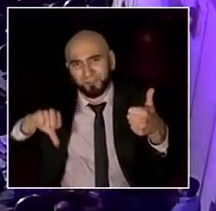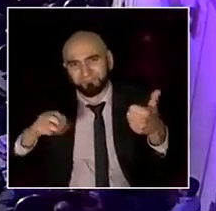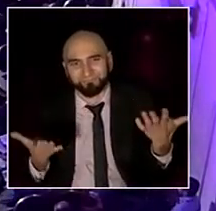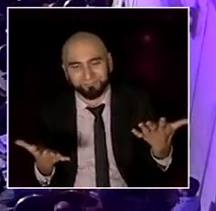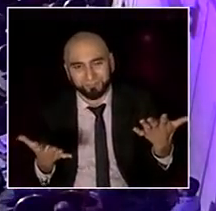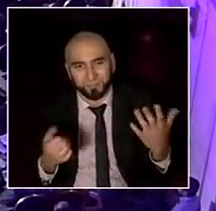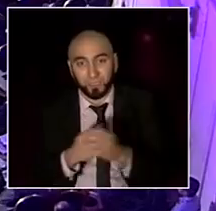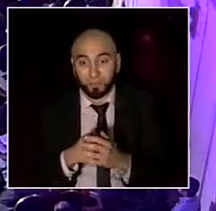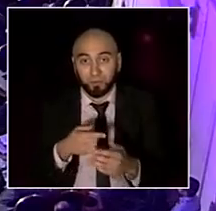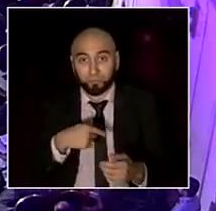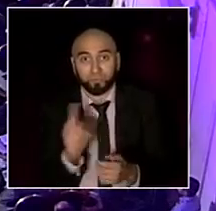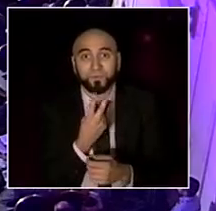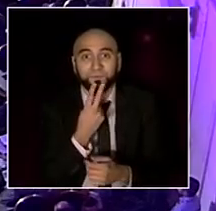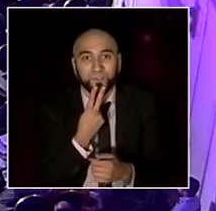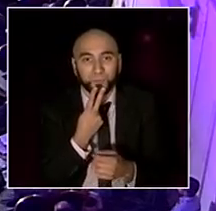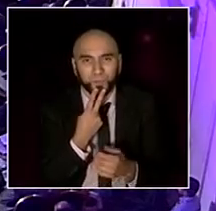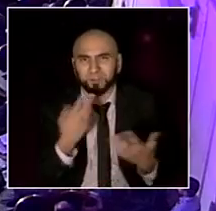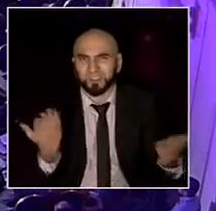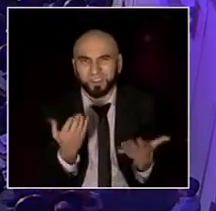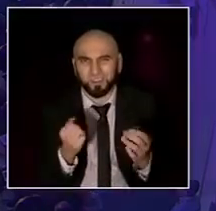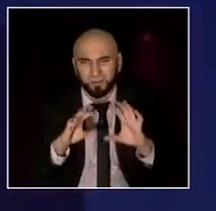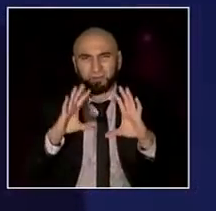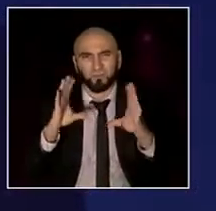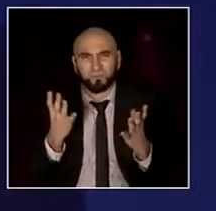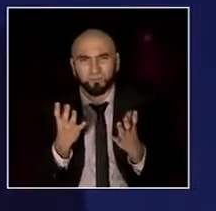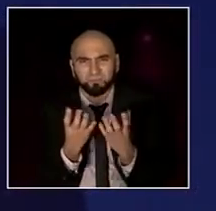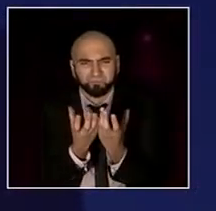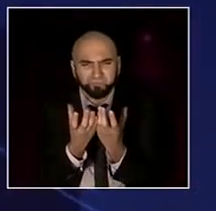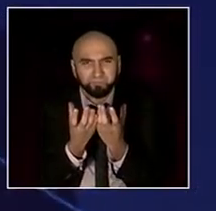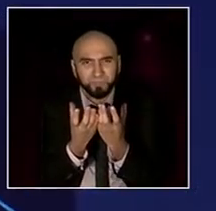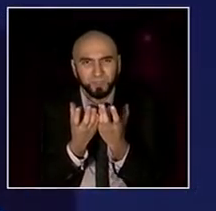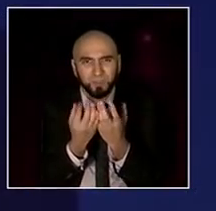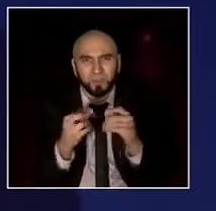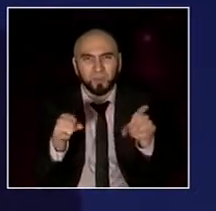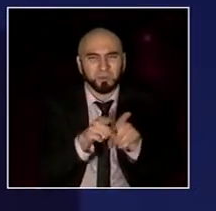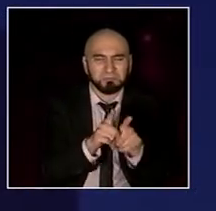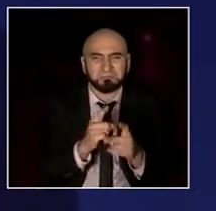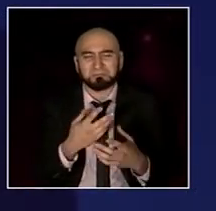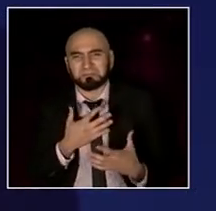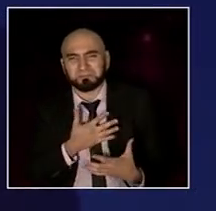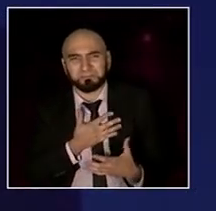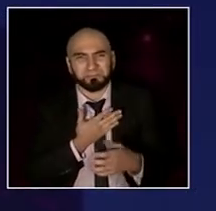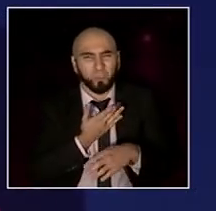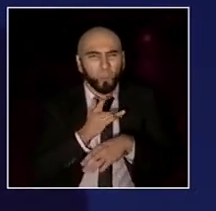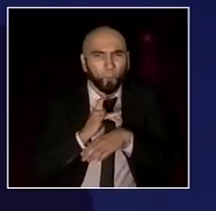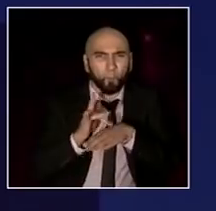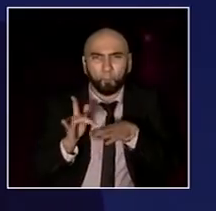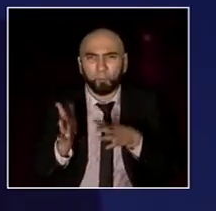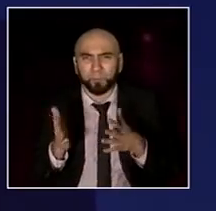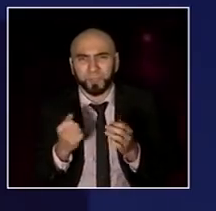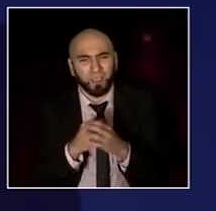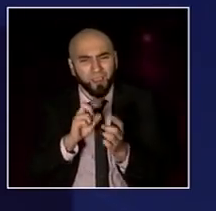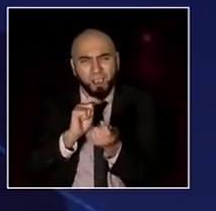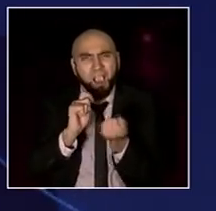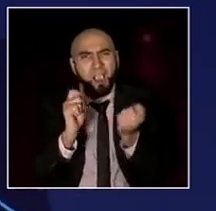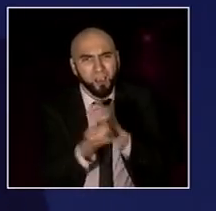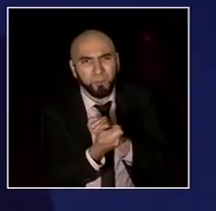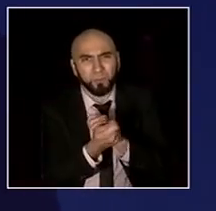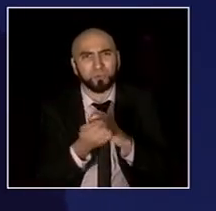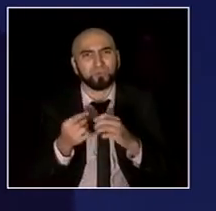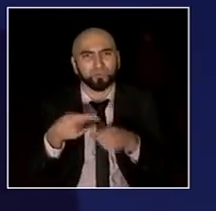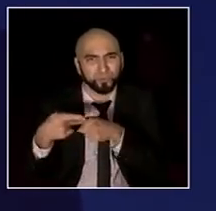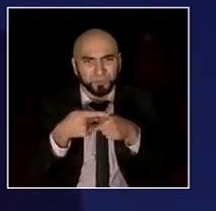Vivimos en el mundo de la volatilidad, de la incertidumbre, de cambios en los conocimientos científicos, de cambios en lo social